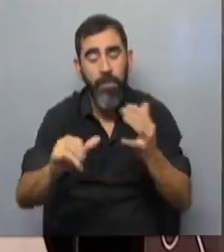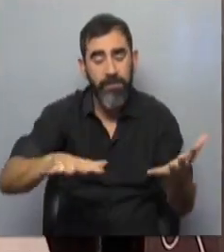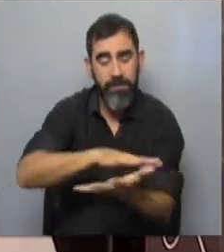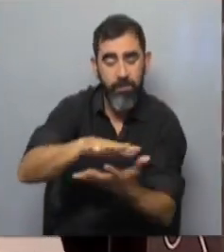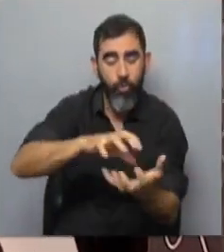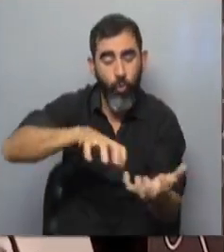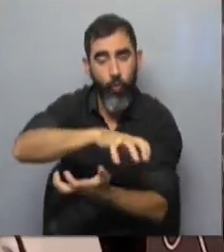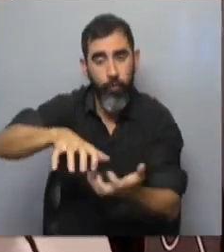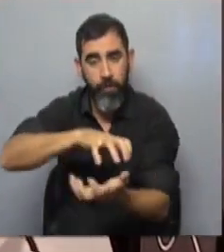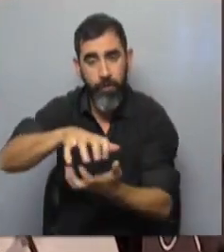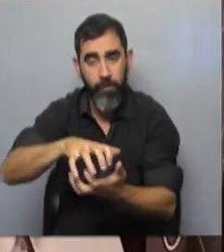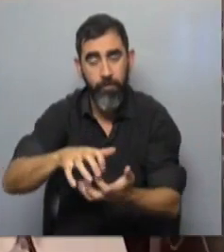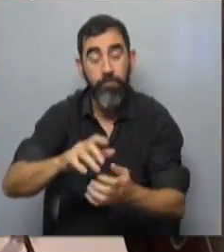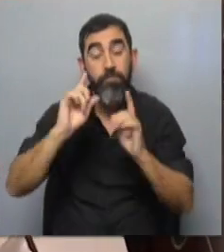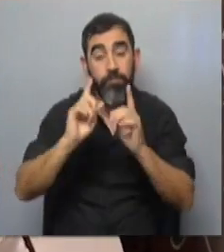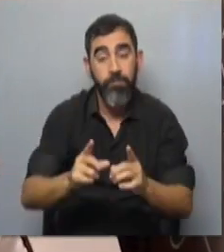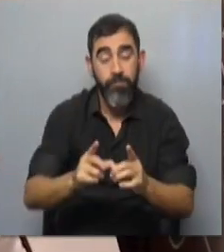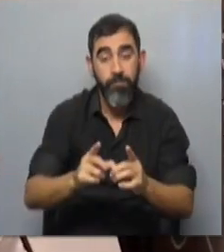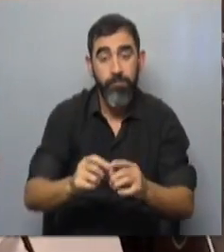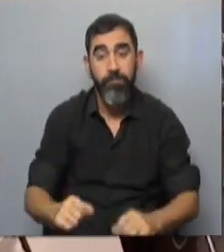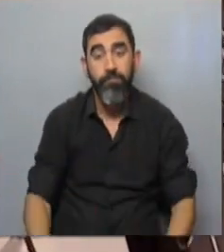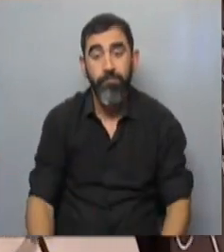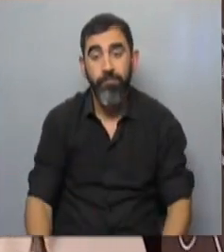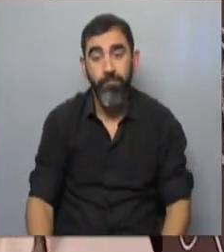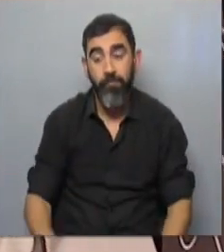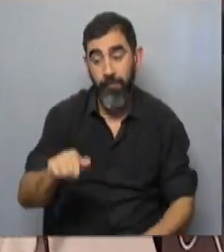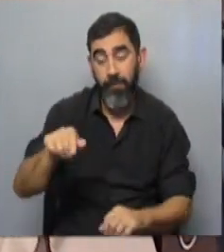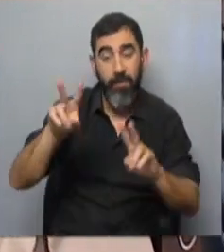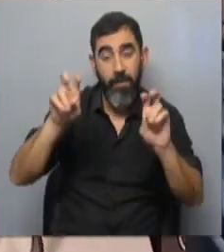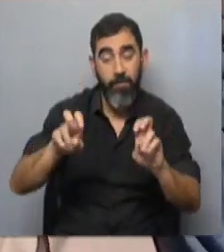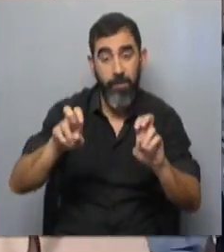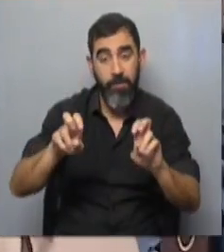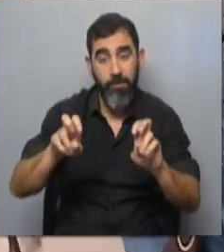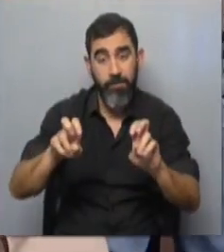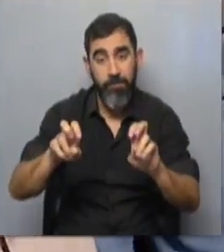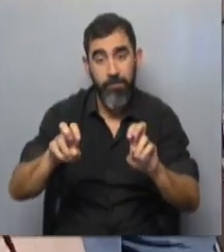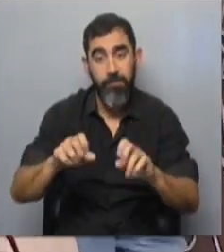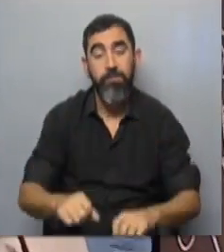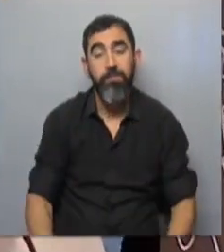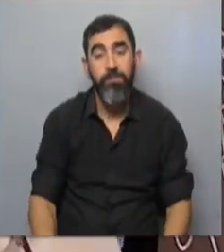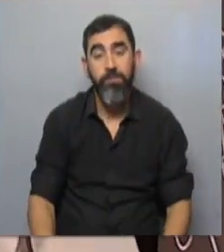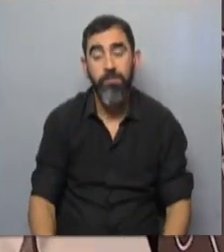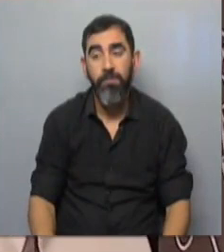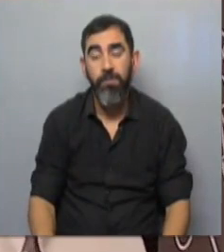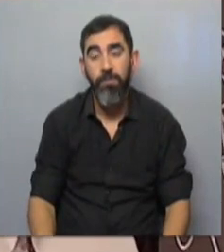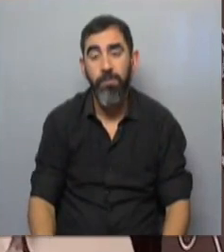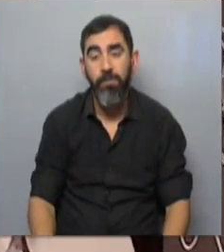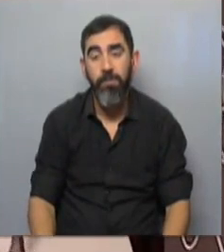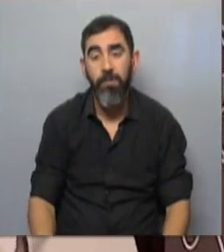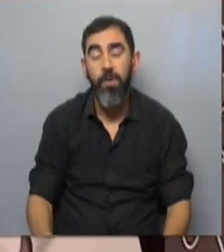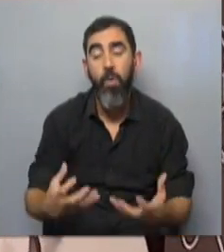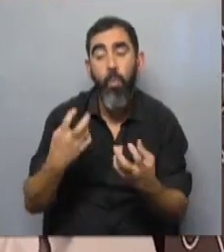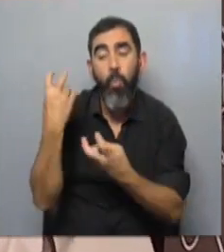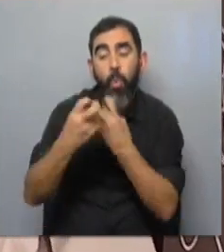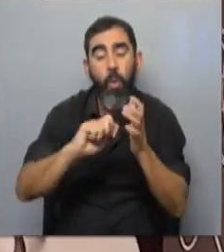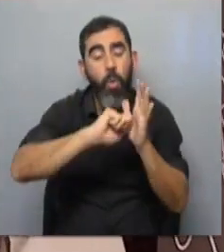situación conflictiva. Y podemos decir que si esta acción que tiene la CILU de querer entender, de intentar colocar